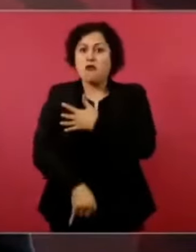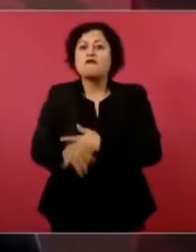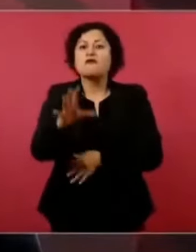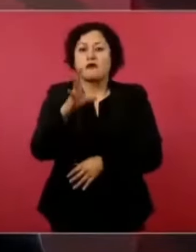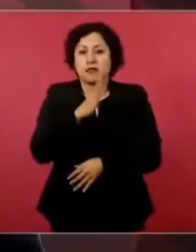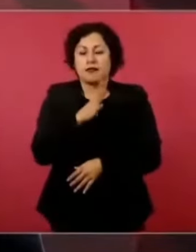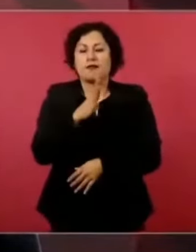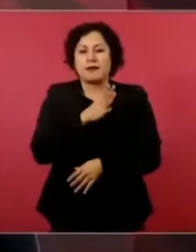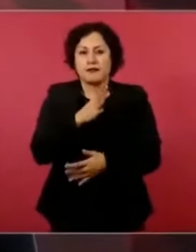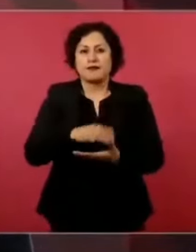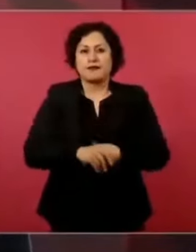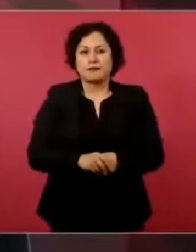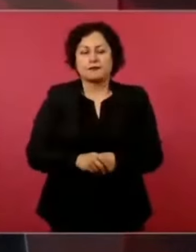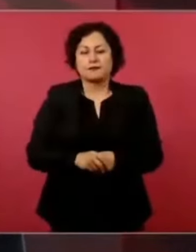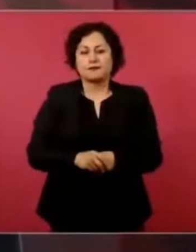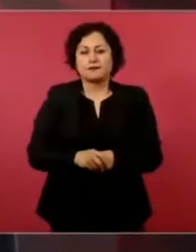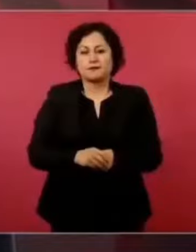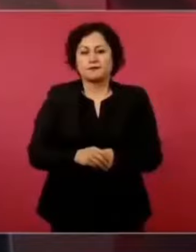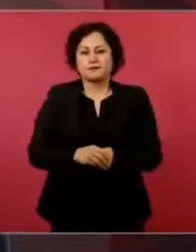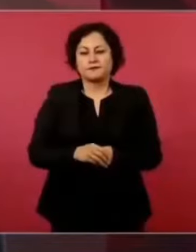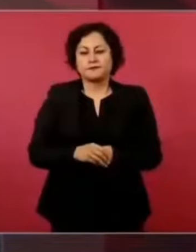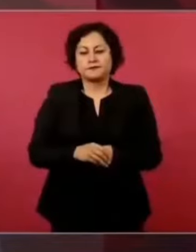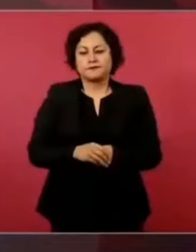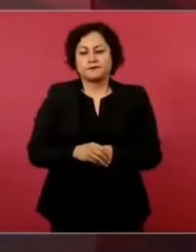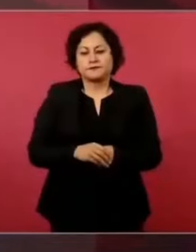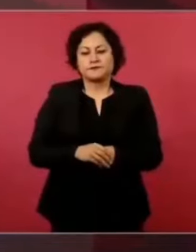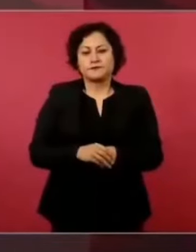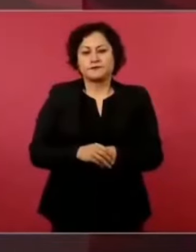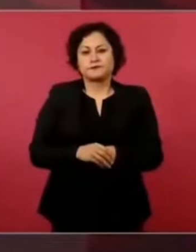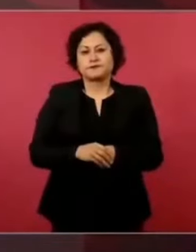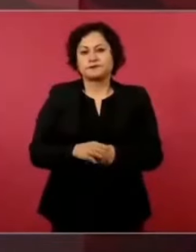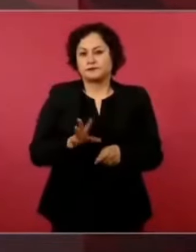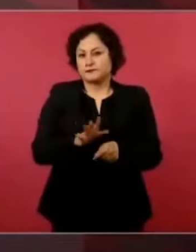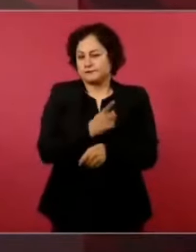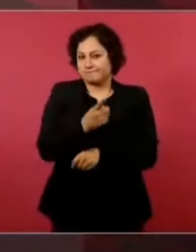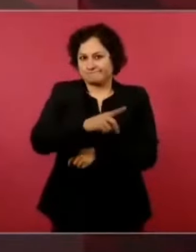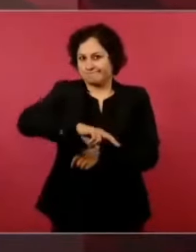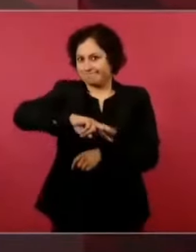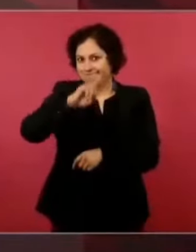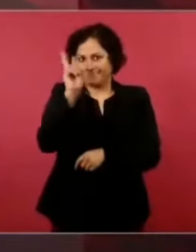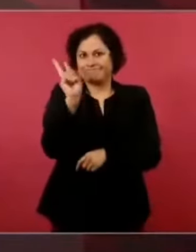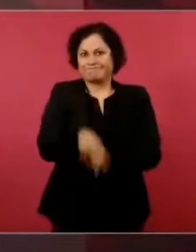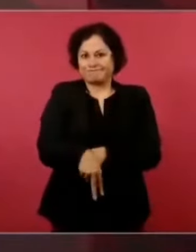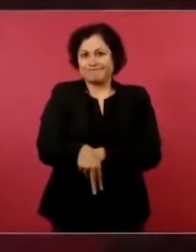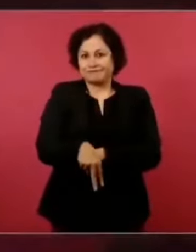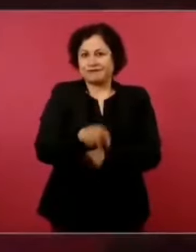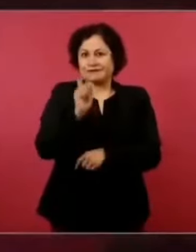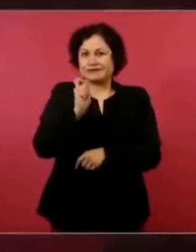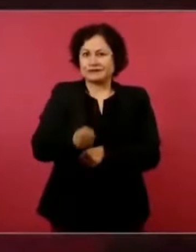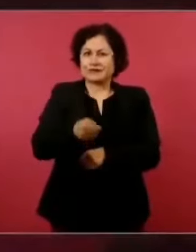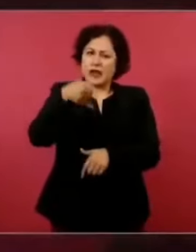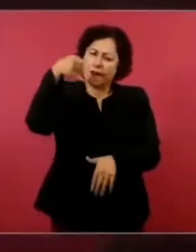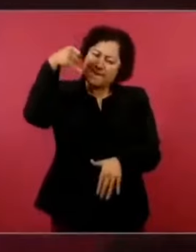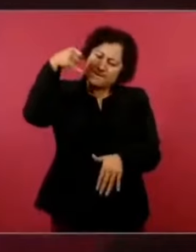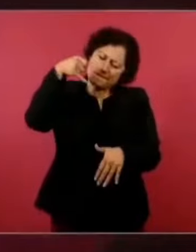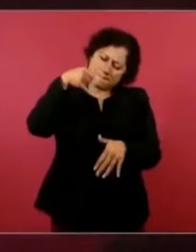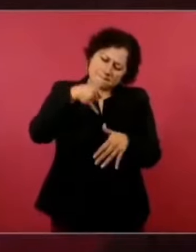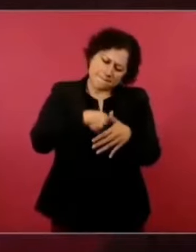porque es arrancar de raíz un régimen